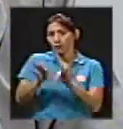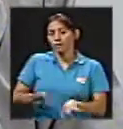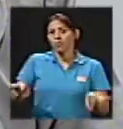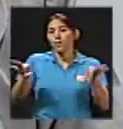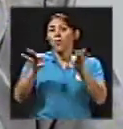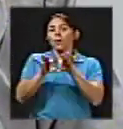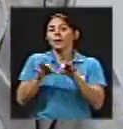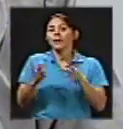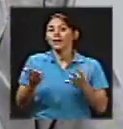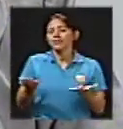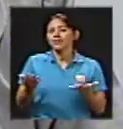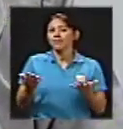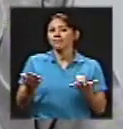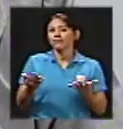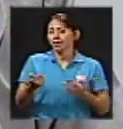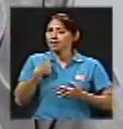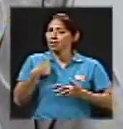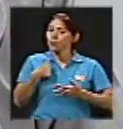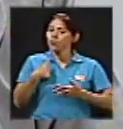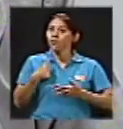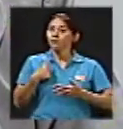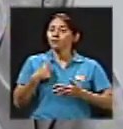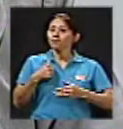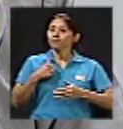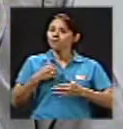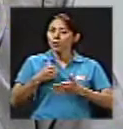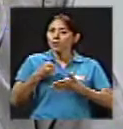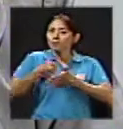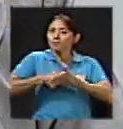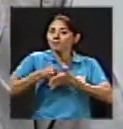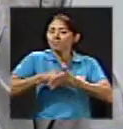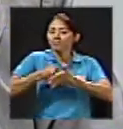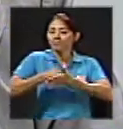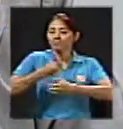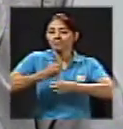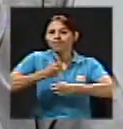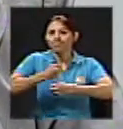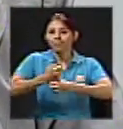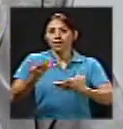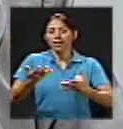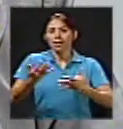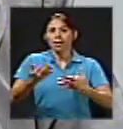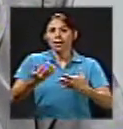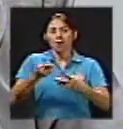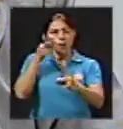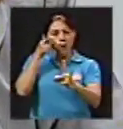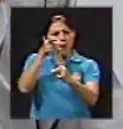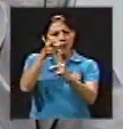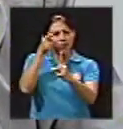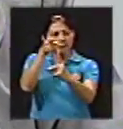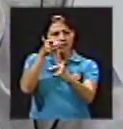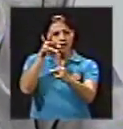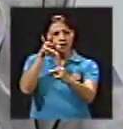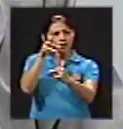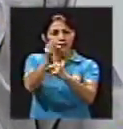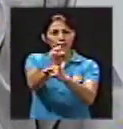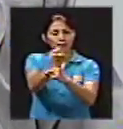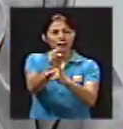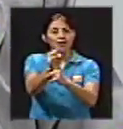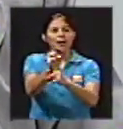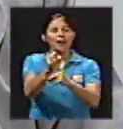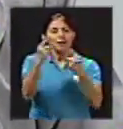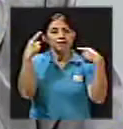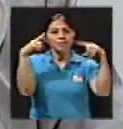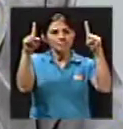es son las ganas que uno le ponga al trabajo, el cumplimiento de los objetivos, y ahora, pues, que nos aproximamos al final